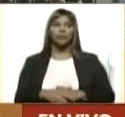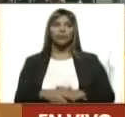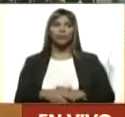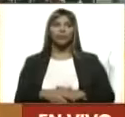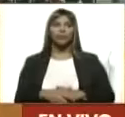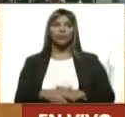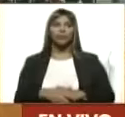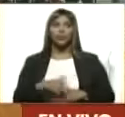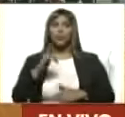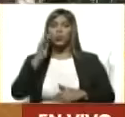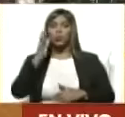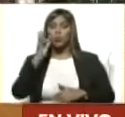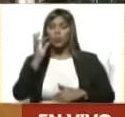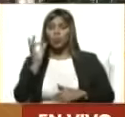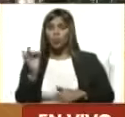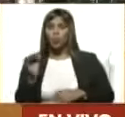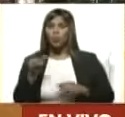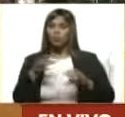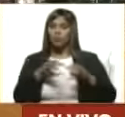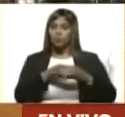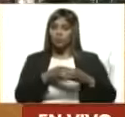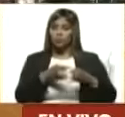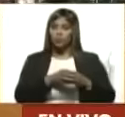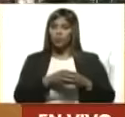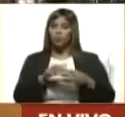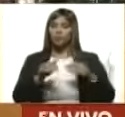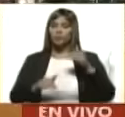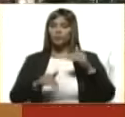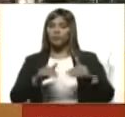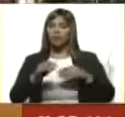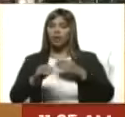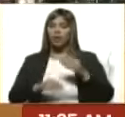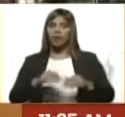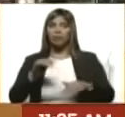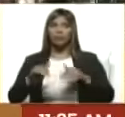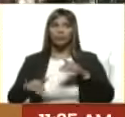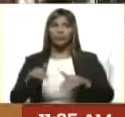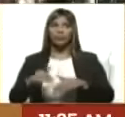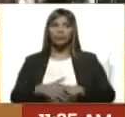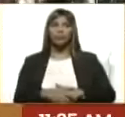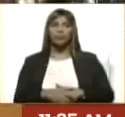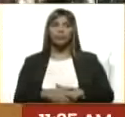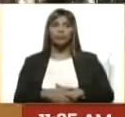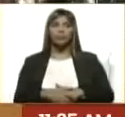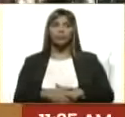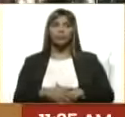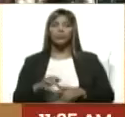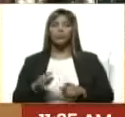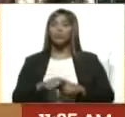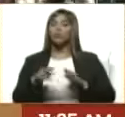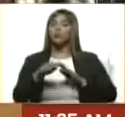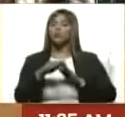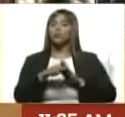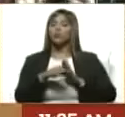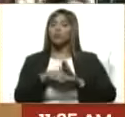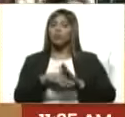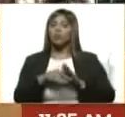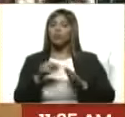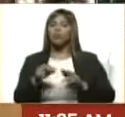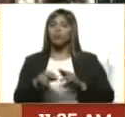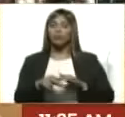el único organismo electoral en Venezuela que hace elecciones, bajo cuyas normas y cuyas